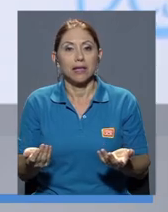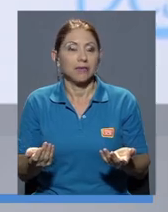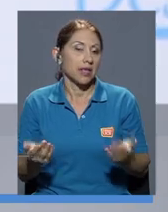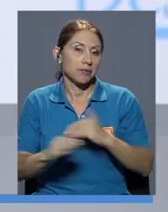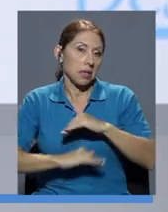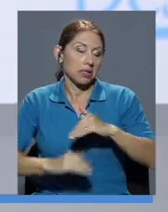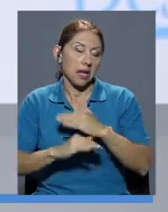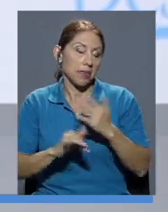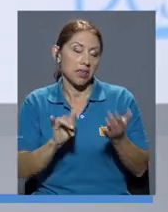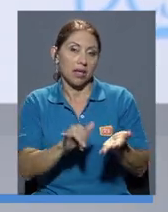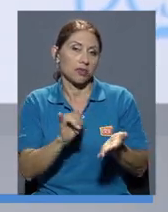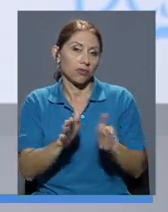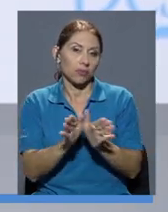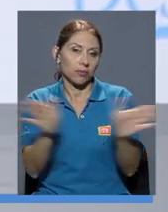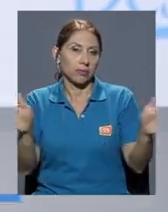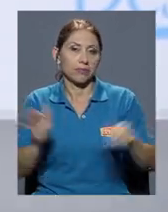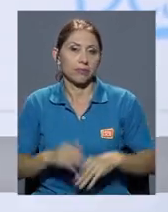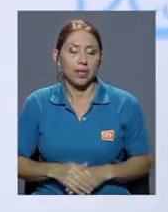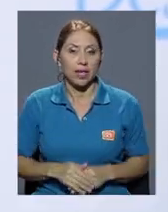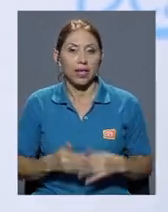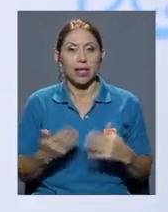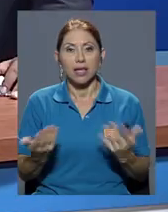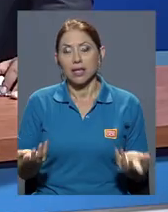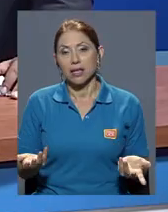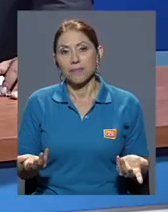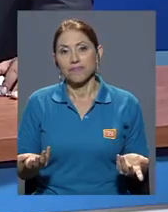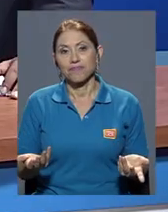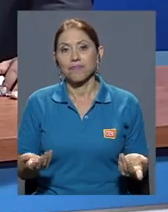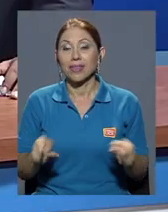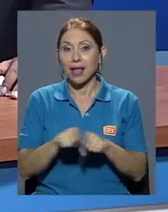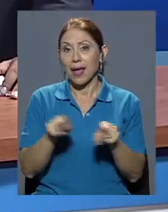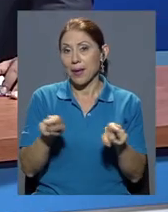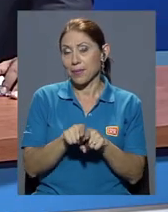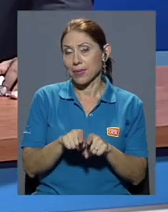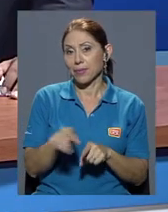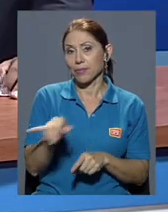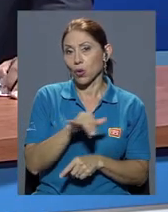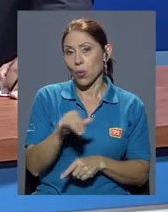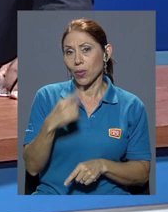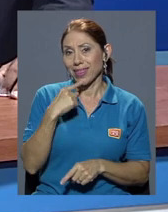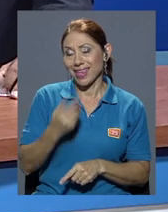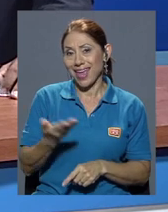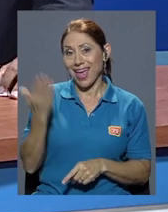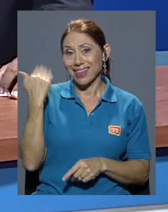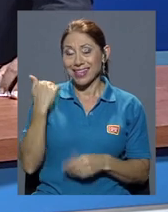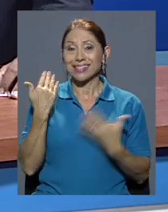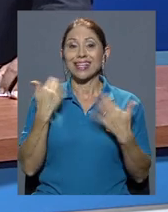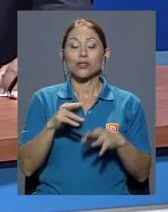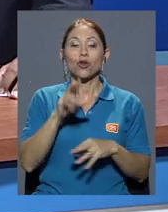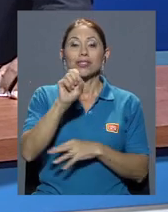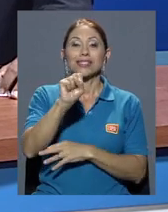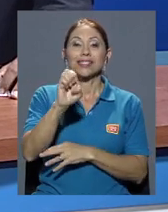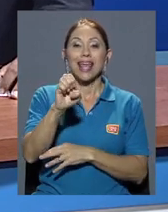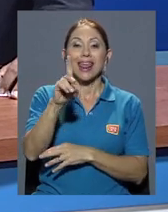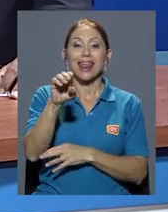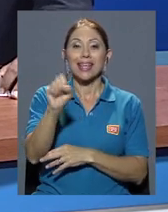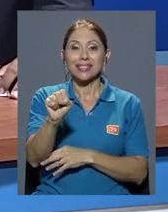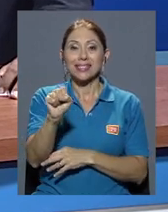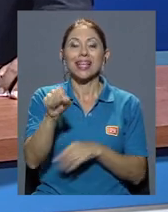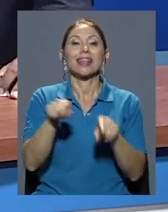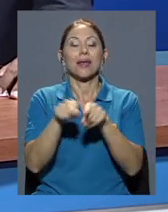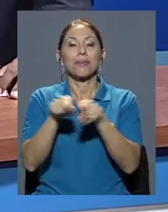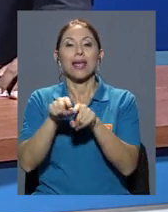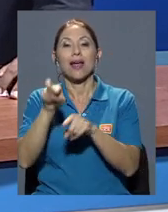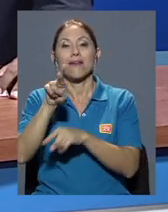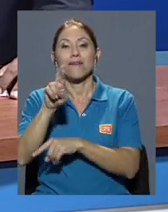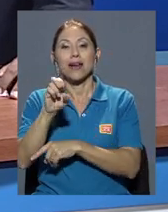básicamente de manera general y algo bueno como le mencionaba antes es que son ser regionales y recintos la puede ser desde